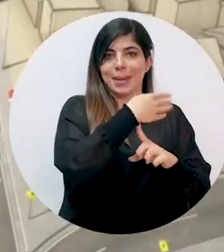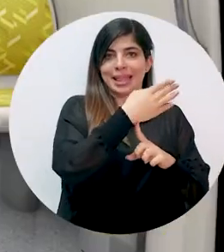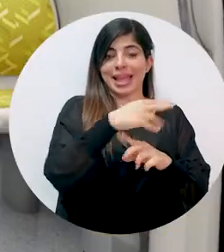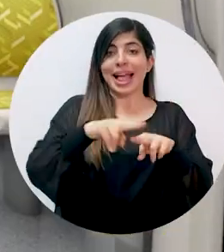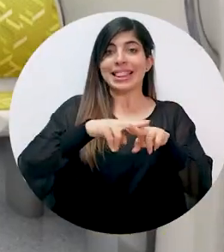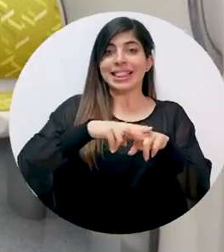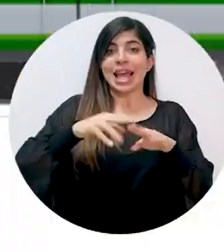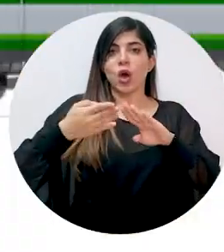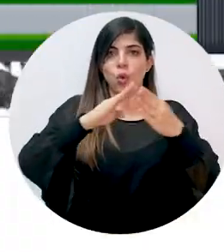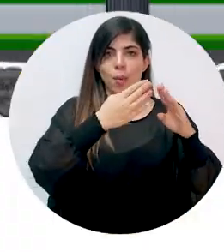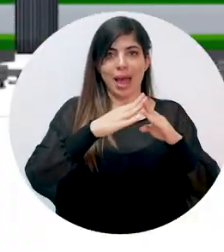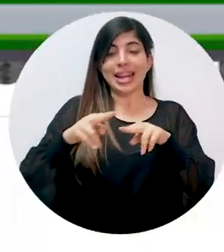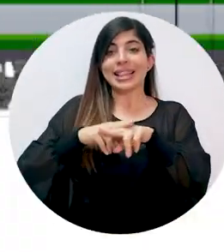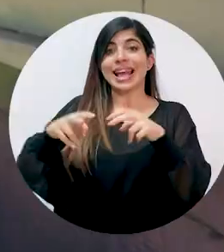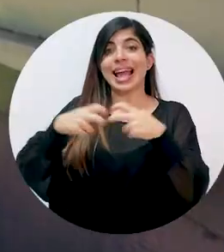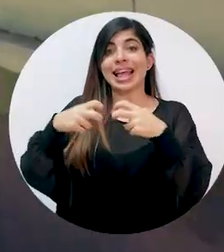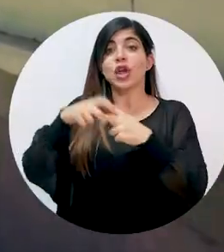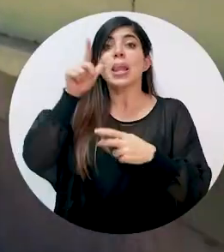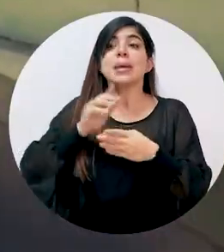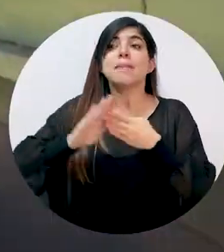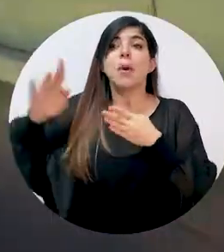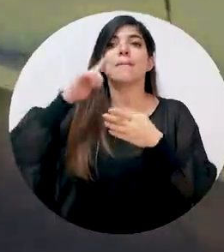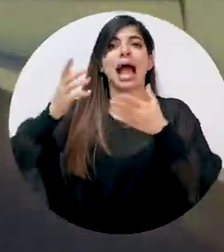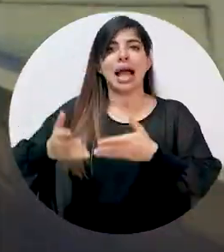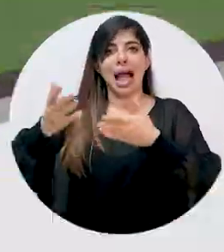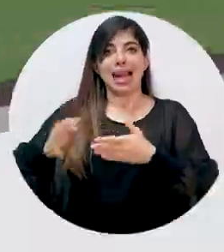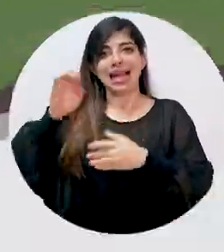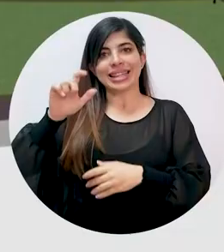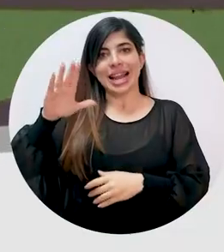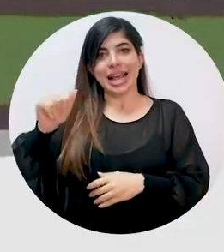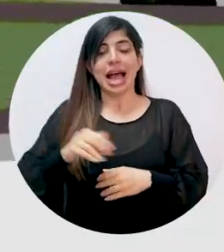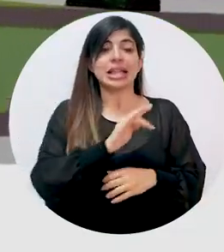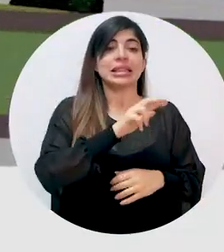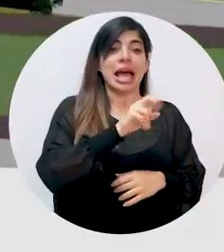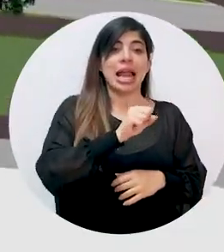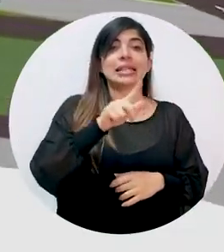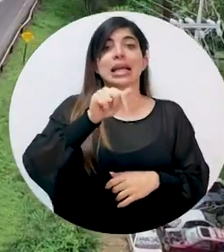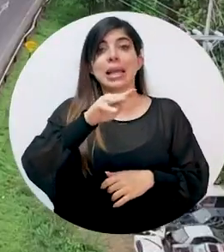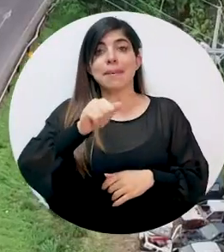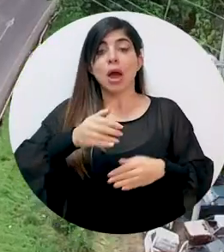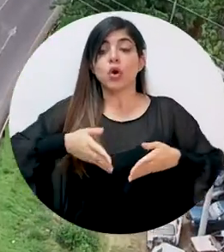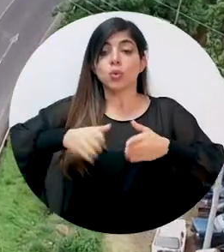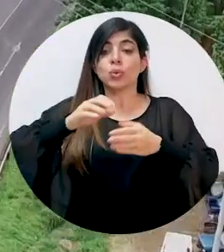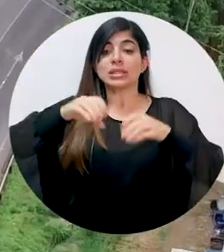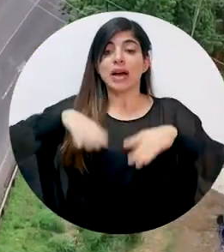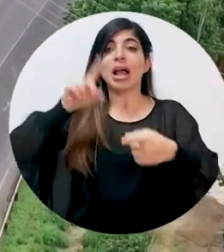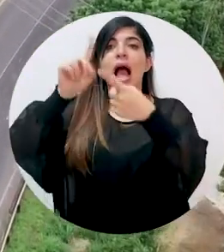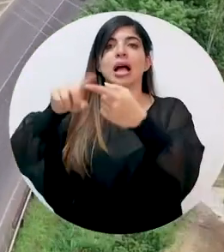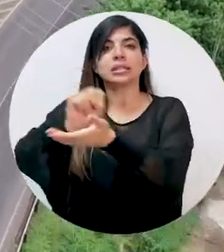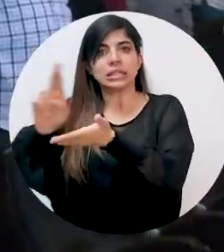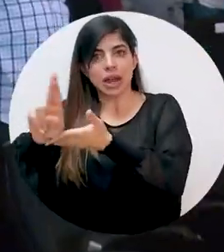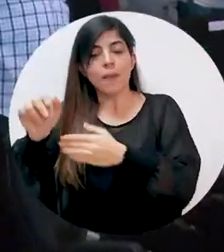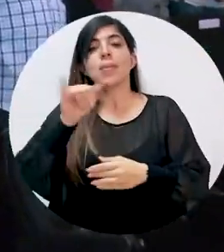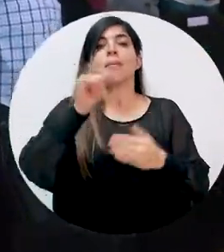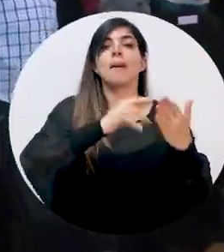La Bandera, tren eléctrico interurbano, tren eléctrico limonense de carga Telca, pasos elevados en Taras y La Lima, ruta 1 entre La Sabana y San